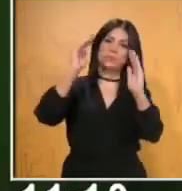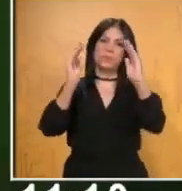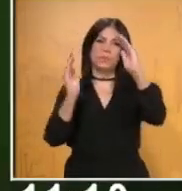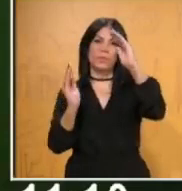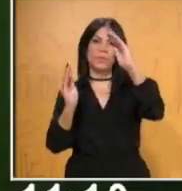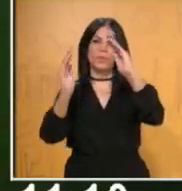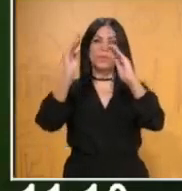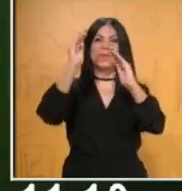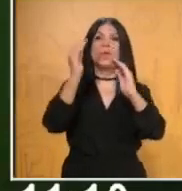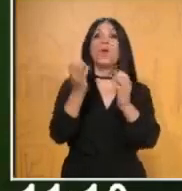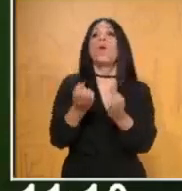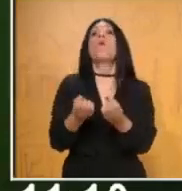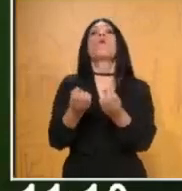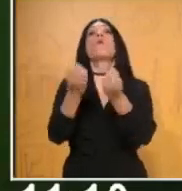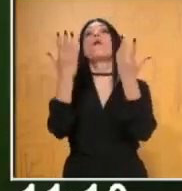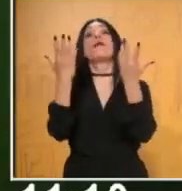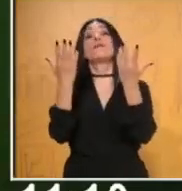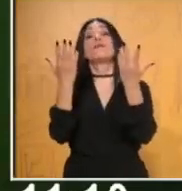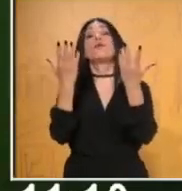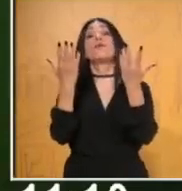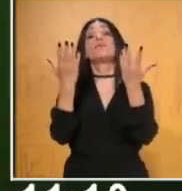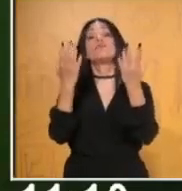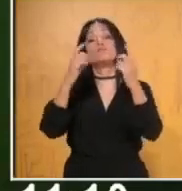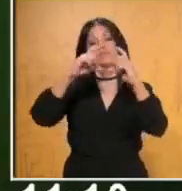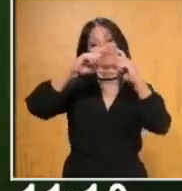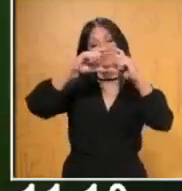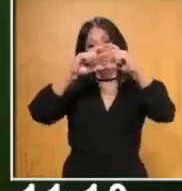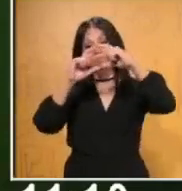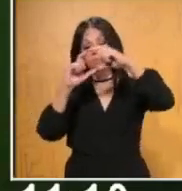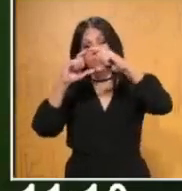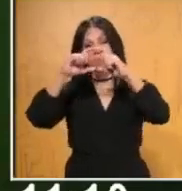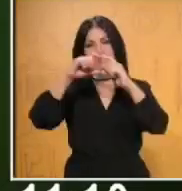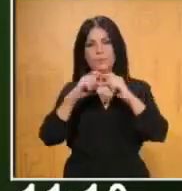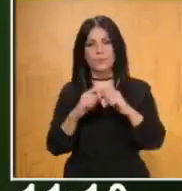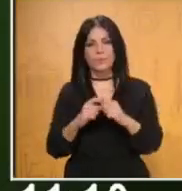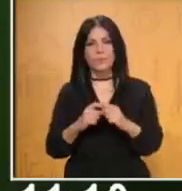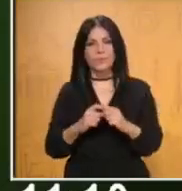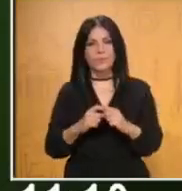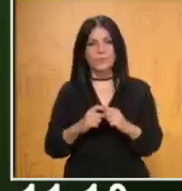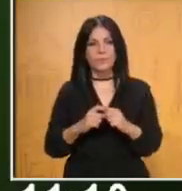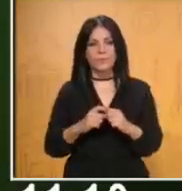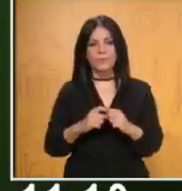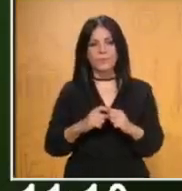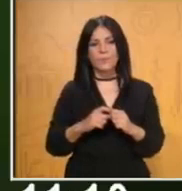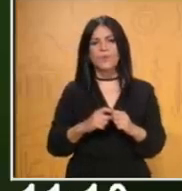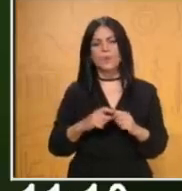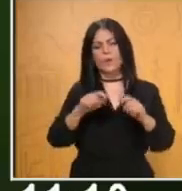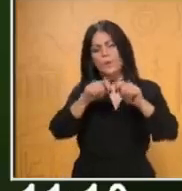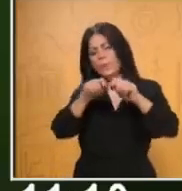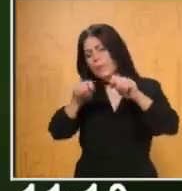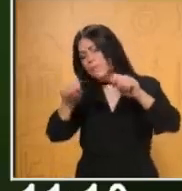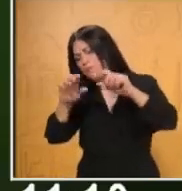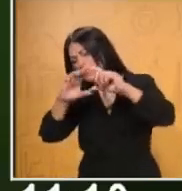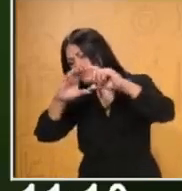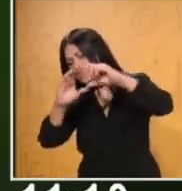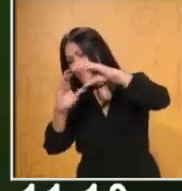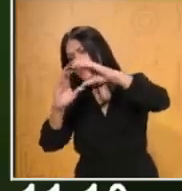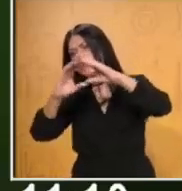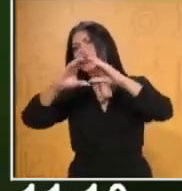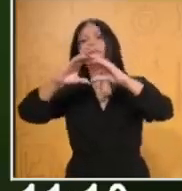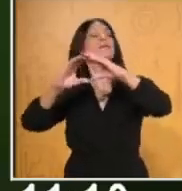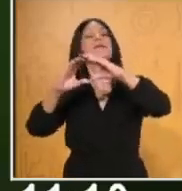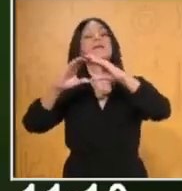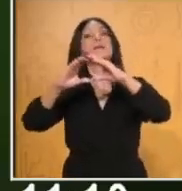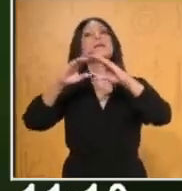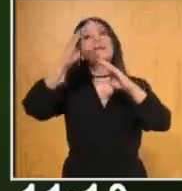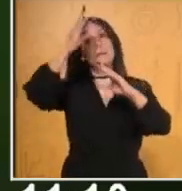¿cuánto mide el ángulo que se forma al realizar este giro? Si tomamos un cuarto, significa que el círculo está